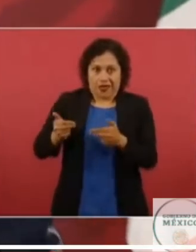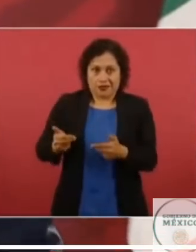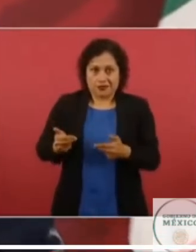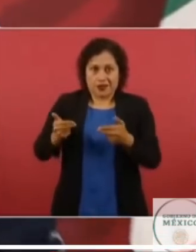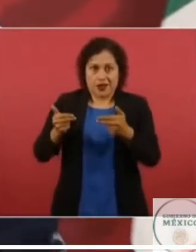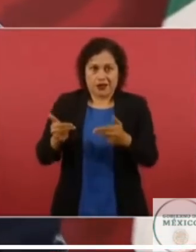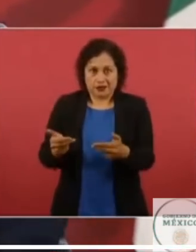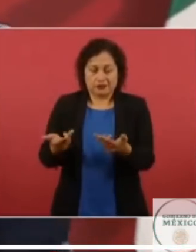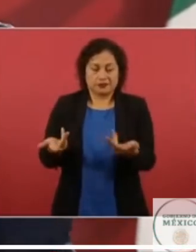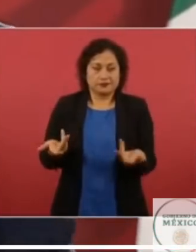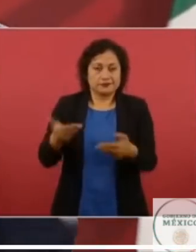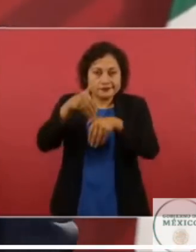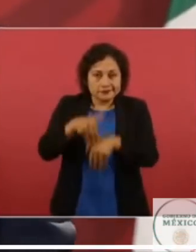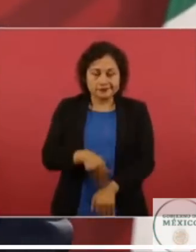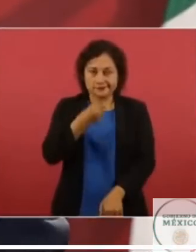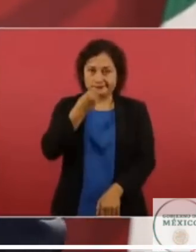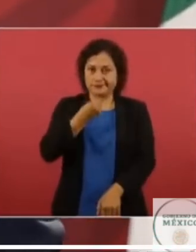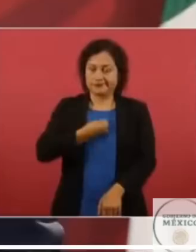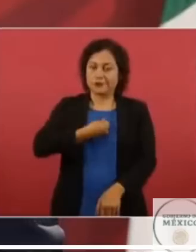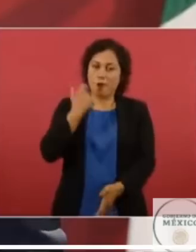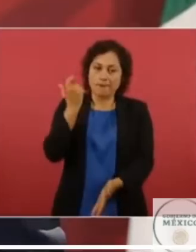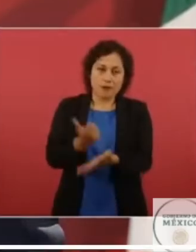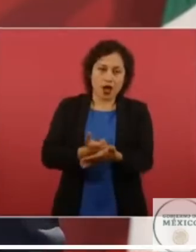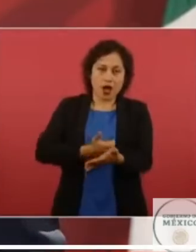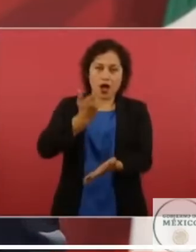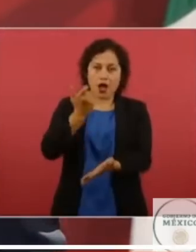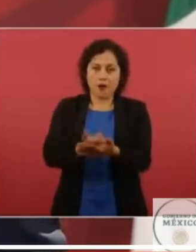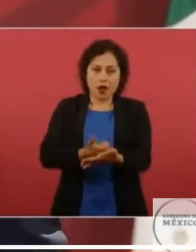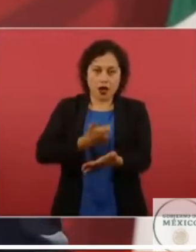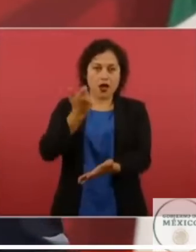todavía en nuestra generación, y es posible